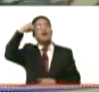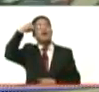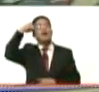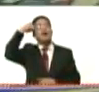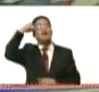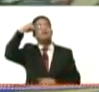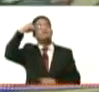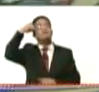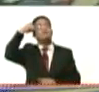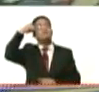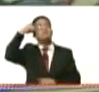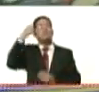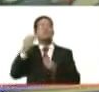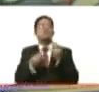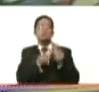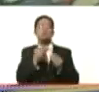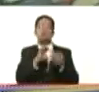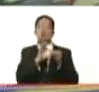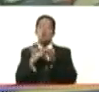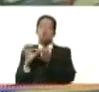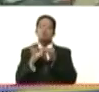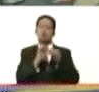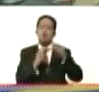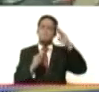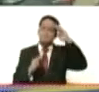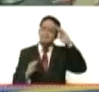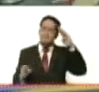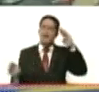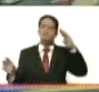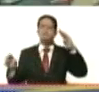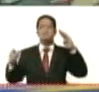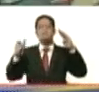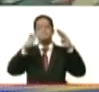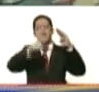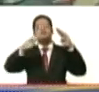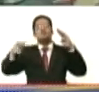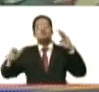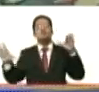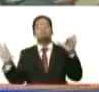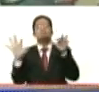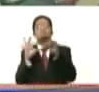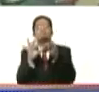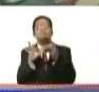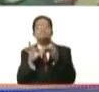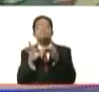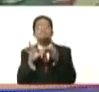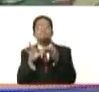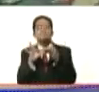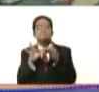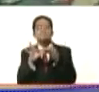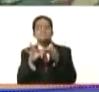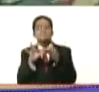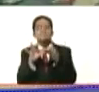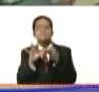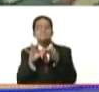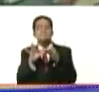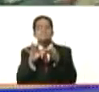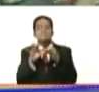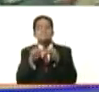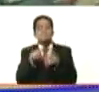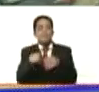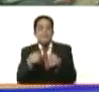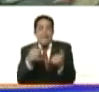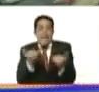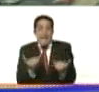en Unión Cívico-Militar lo que fue para este tiempo histórico,